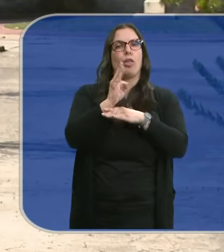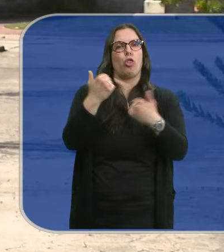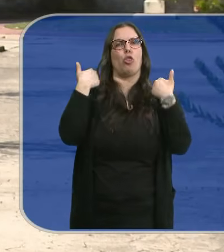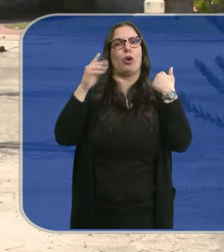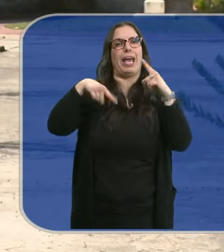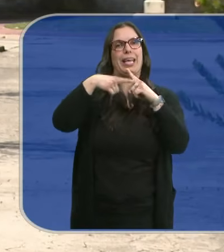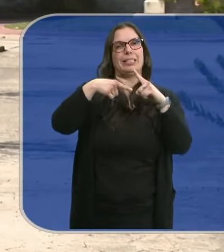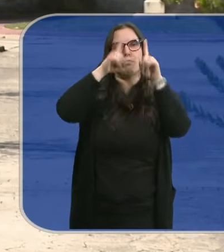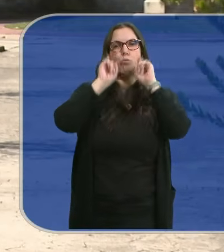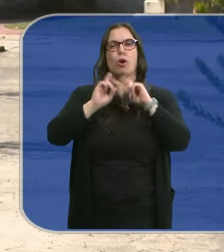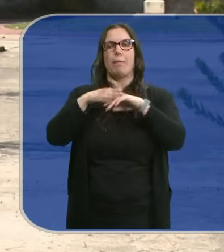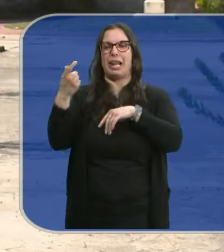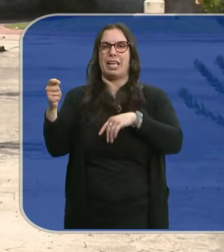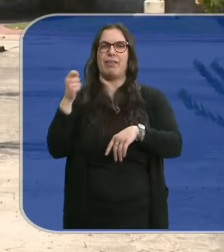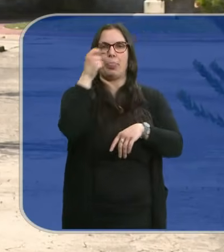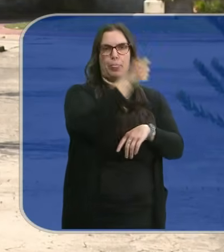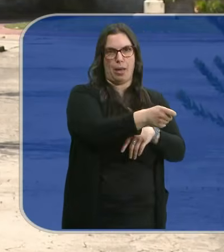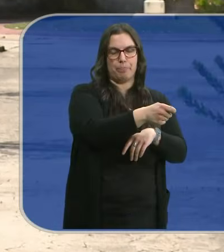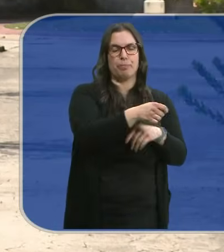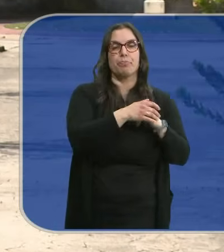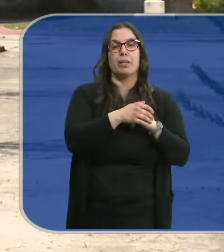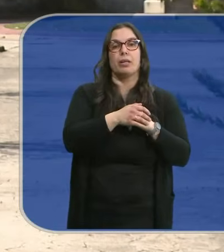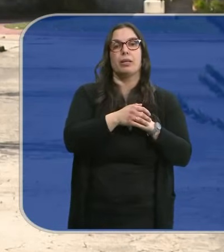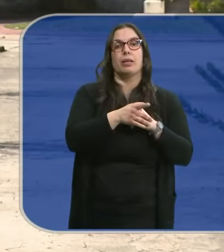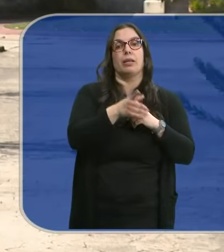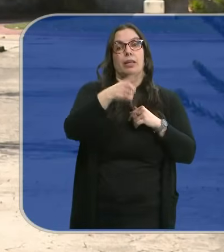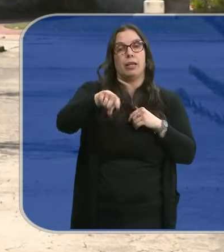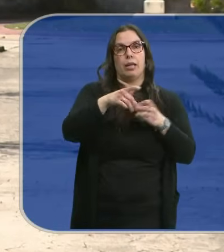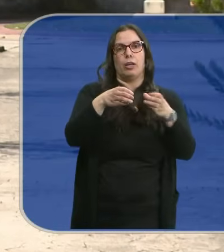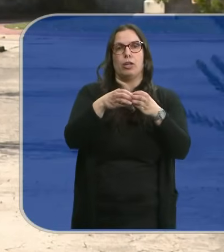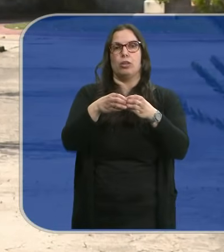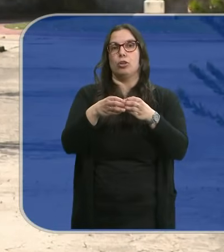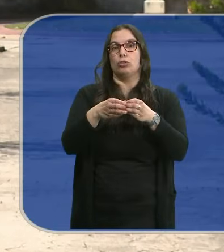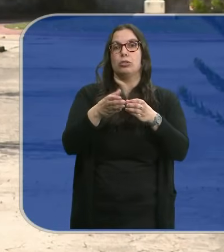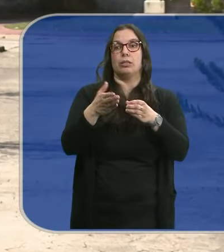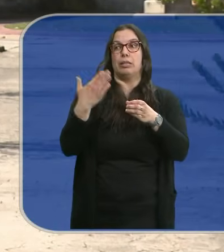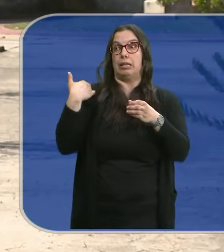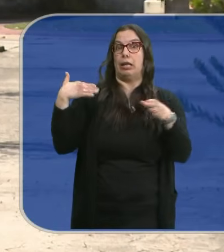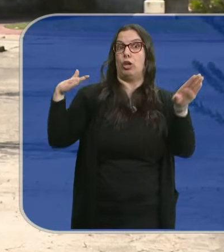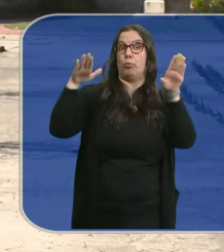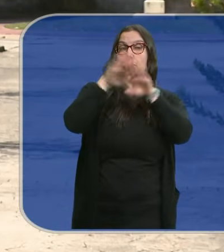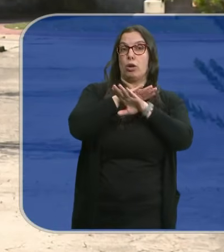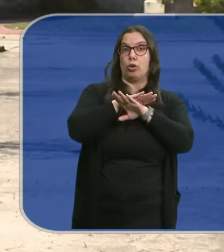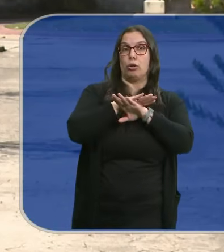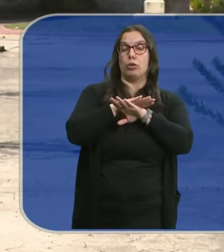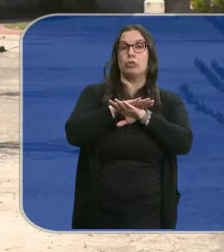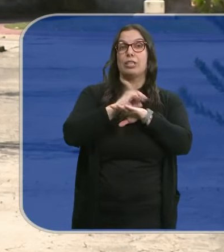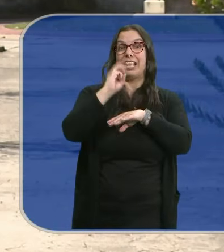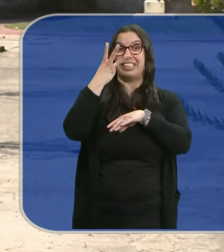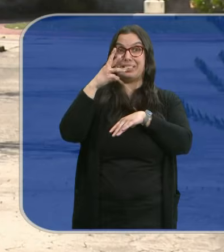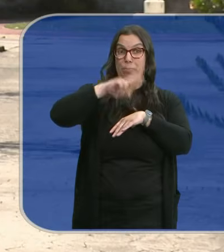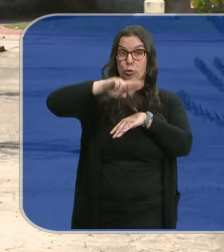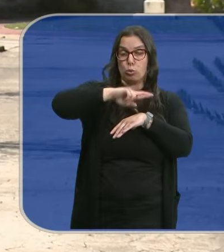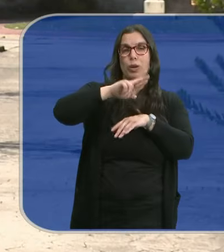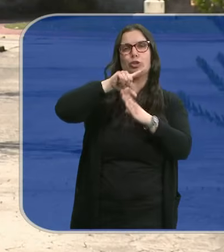para entregar esa llave de este convento de la Bretonera. Las exmonjas cismáticas lo habían abandonado antes esta noche a las 3 menos cuarto de esta pasada madrugada.